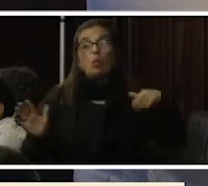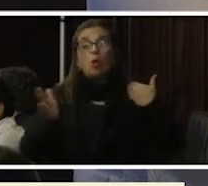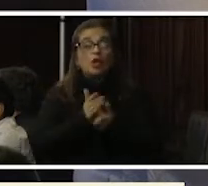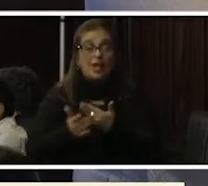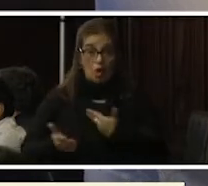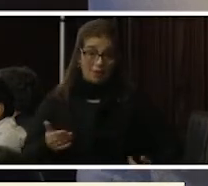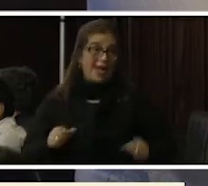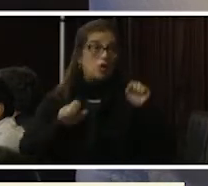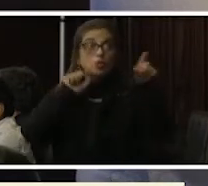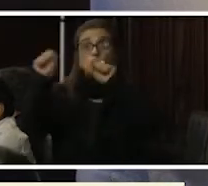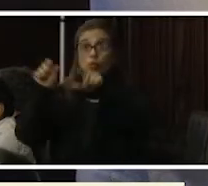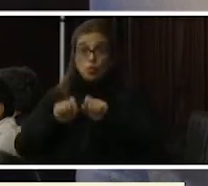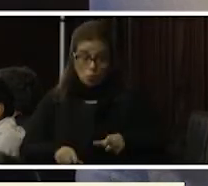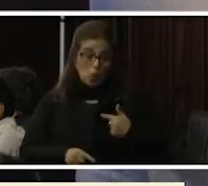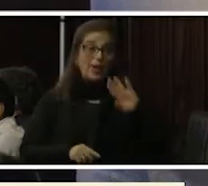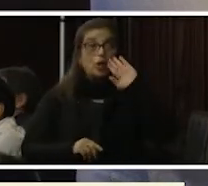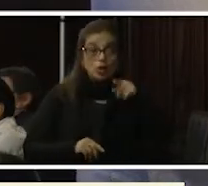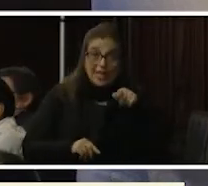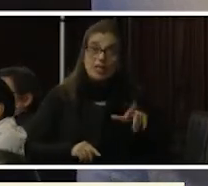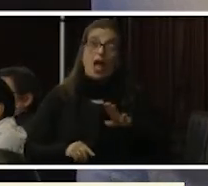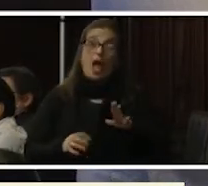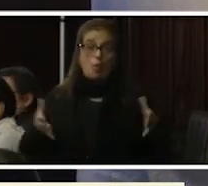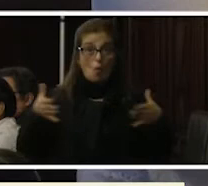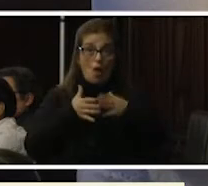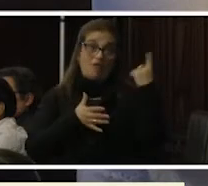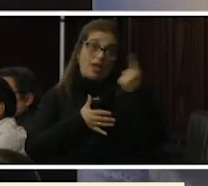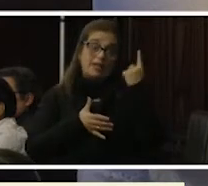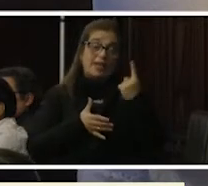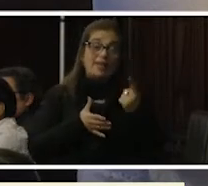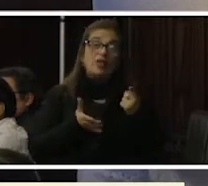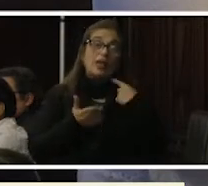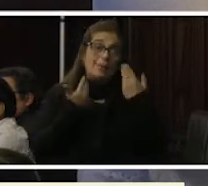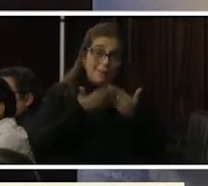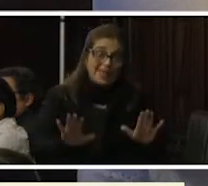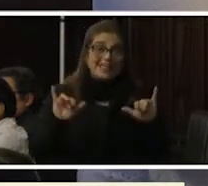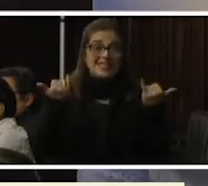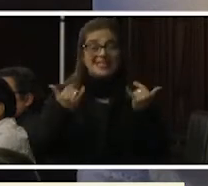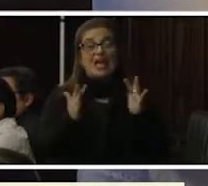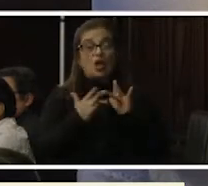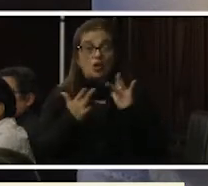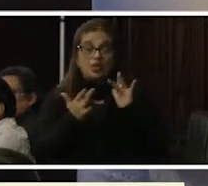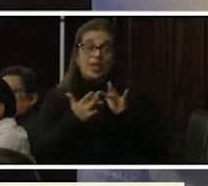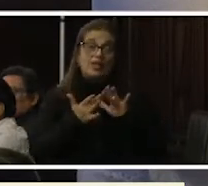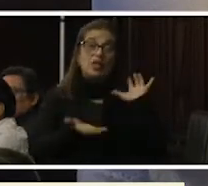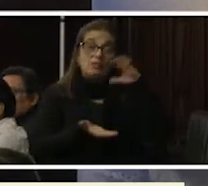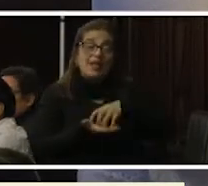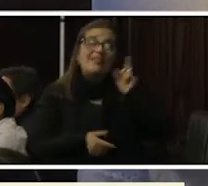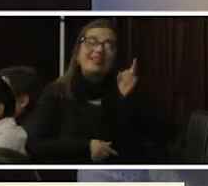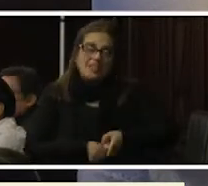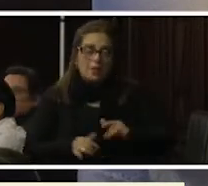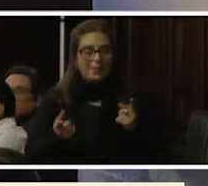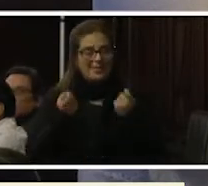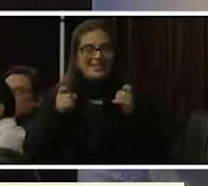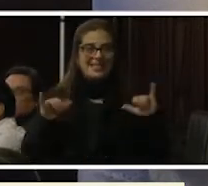estados reconocer la existencia de los pueblos indígenas en aislamiento y en contacto inicial y establecer la necesidad de tomar medidas para la protección de